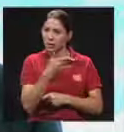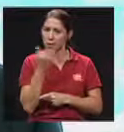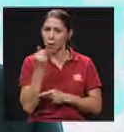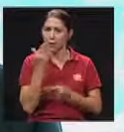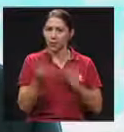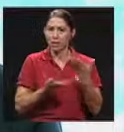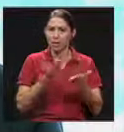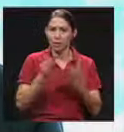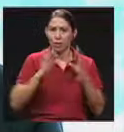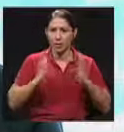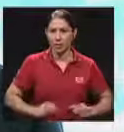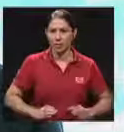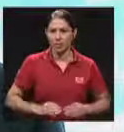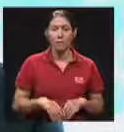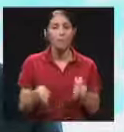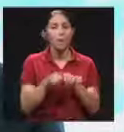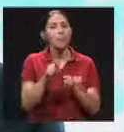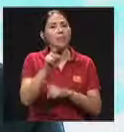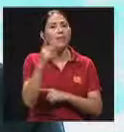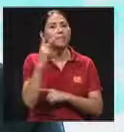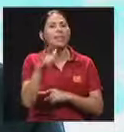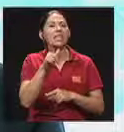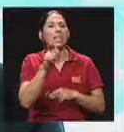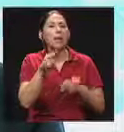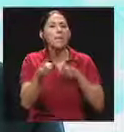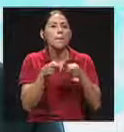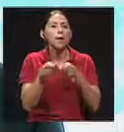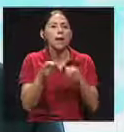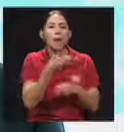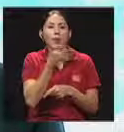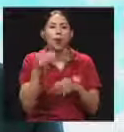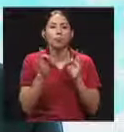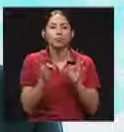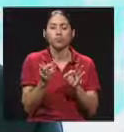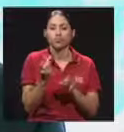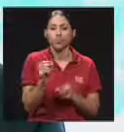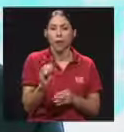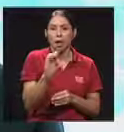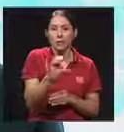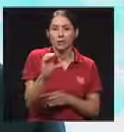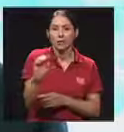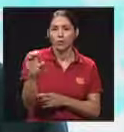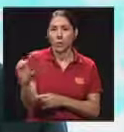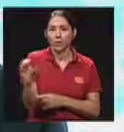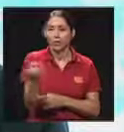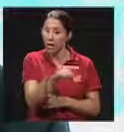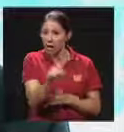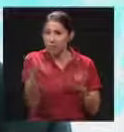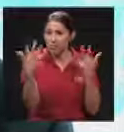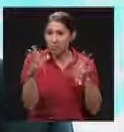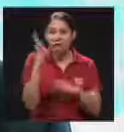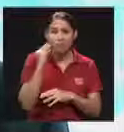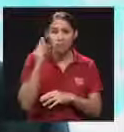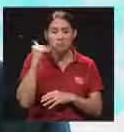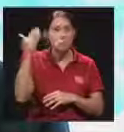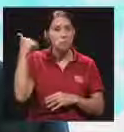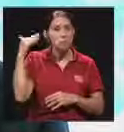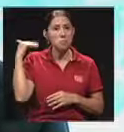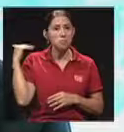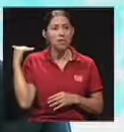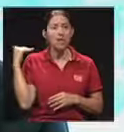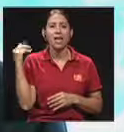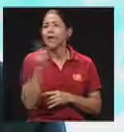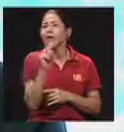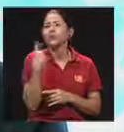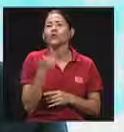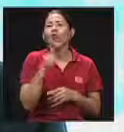que maneja mejor las inversiones, que tienen una forma de estructurar el portafolio que esté bastante diversificado, que no